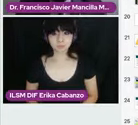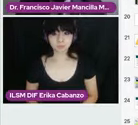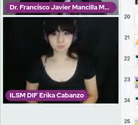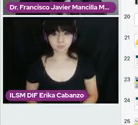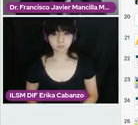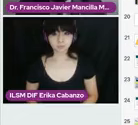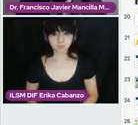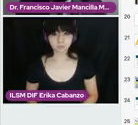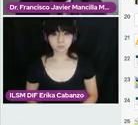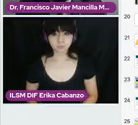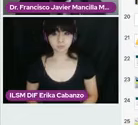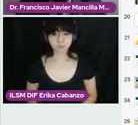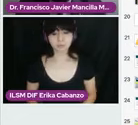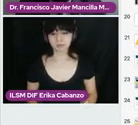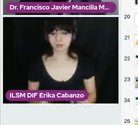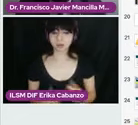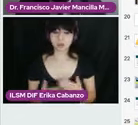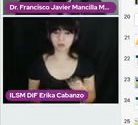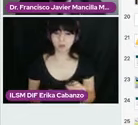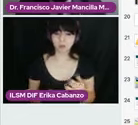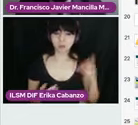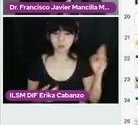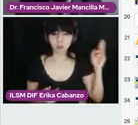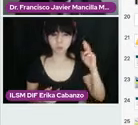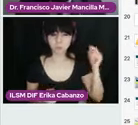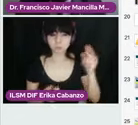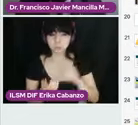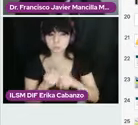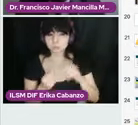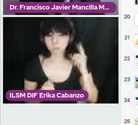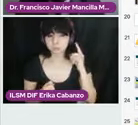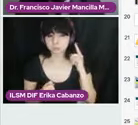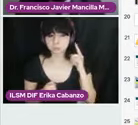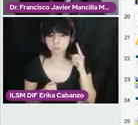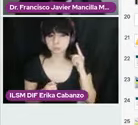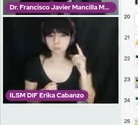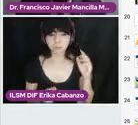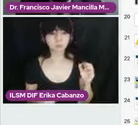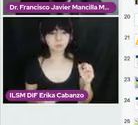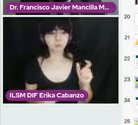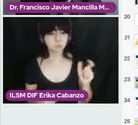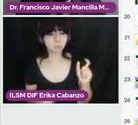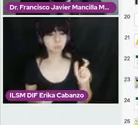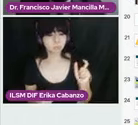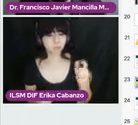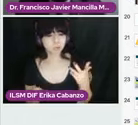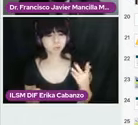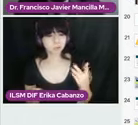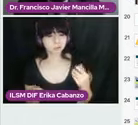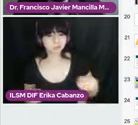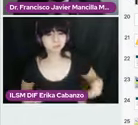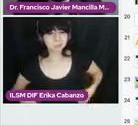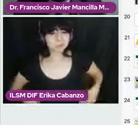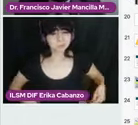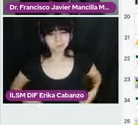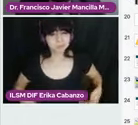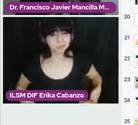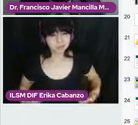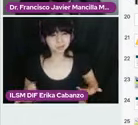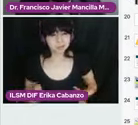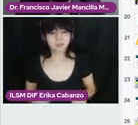¿Cuándo cobra especial importancia un zumbido? Preguntarle al paciente si es molesto, ¿sí? Si interfiere con